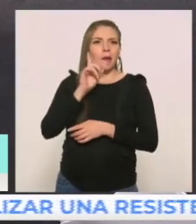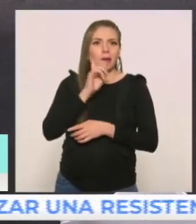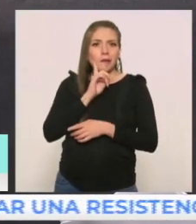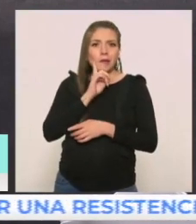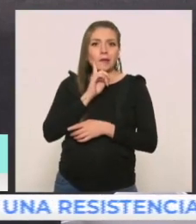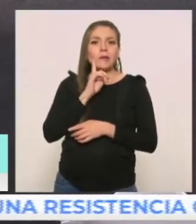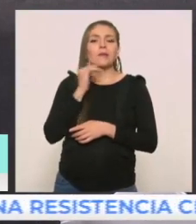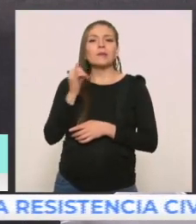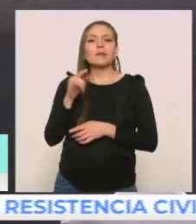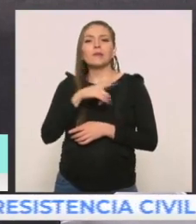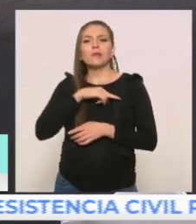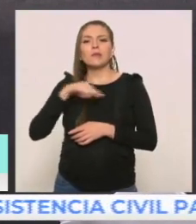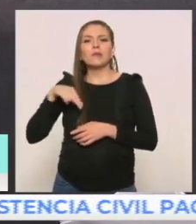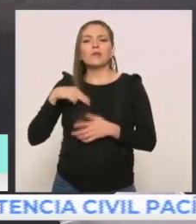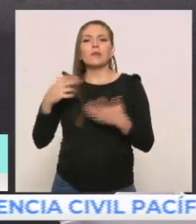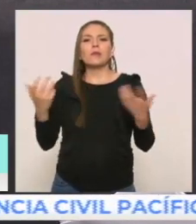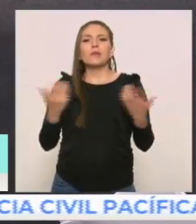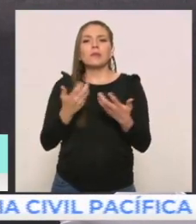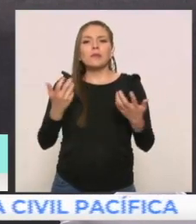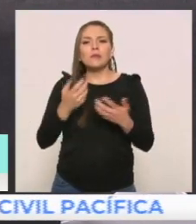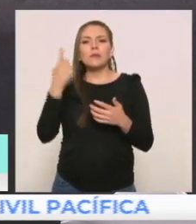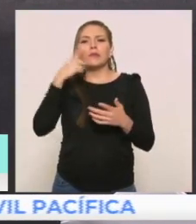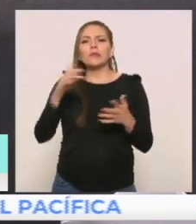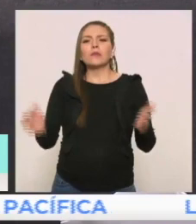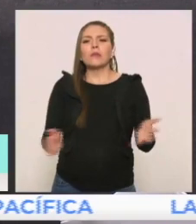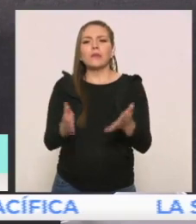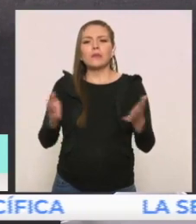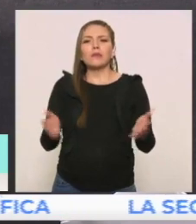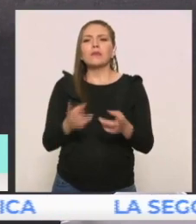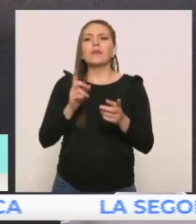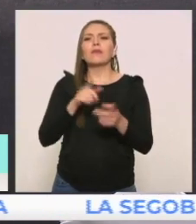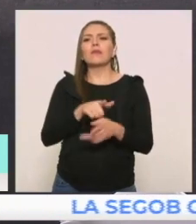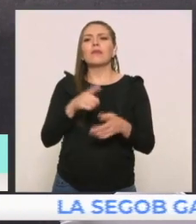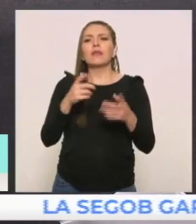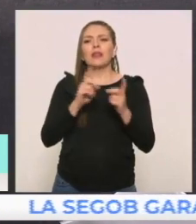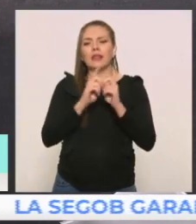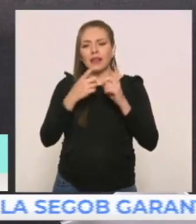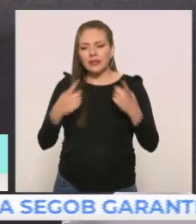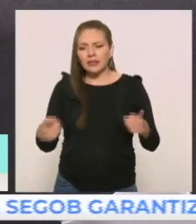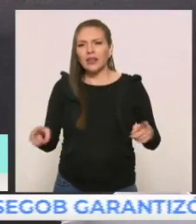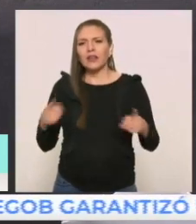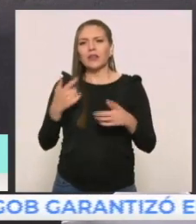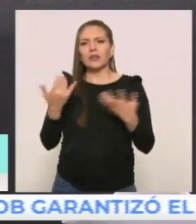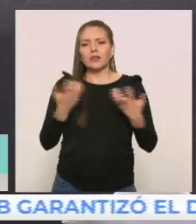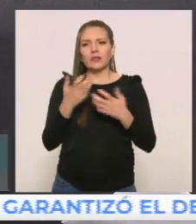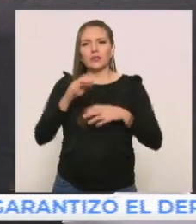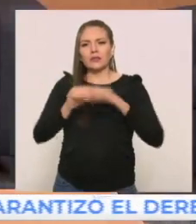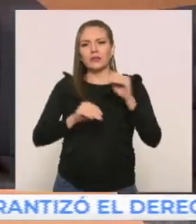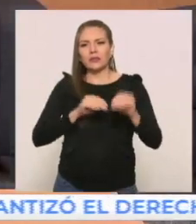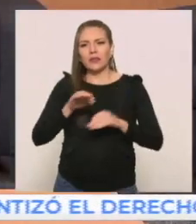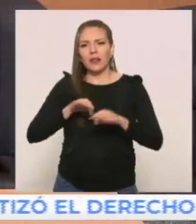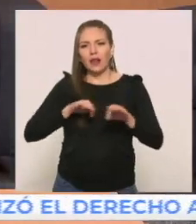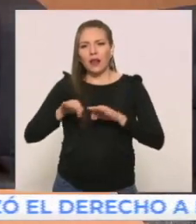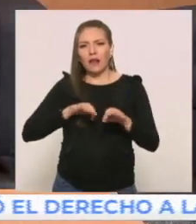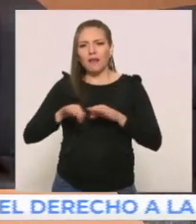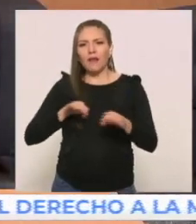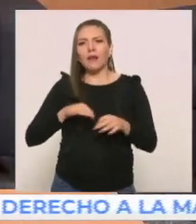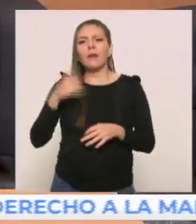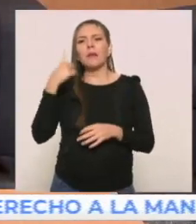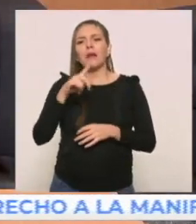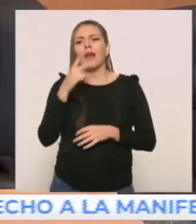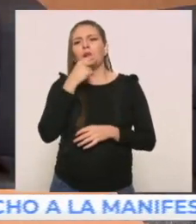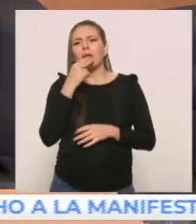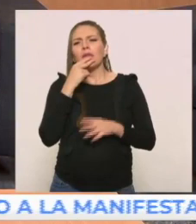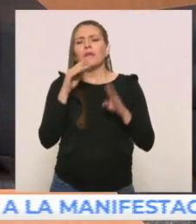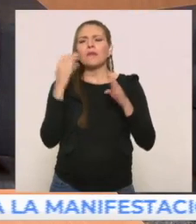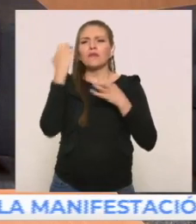lo hacemos a través de impulsar también la promoción y el desarrollo y la reflexión crítica propositiva del trabajo que implica que un hombre analice cómo